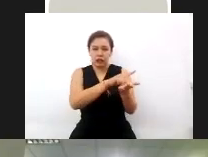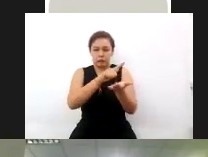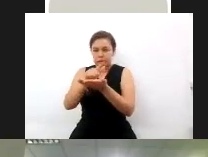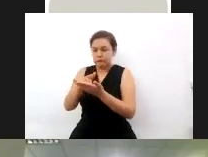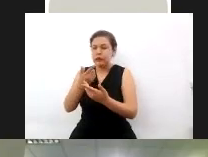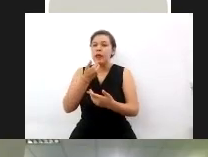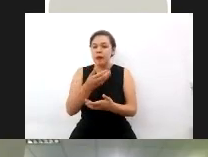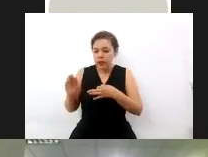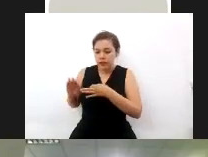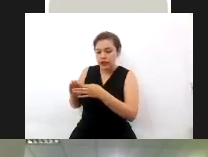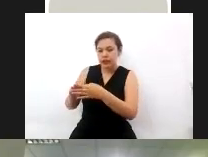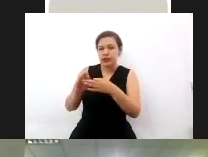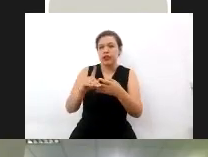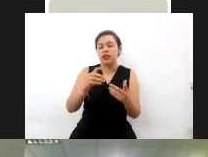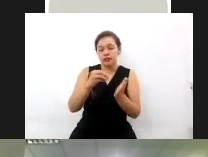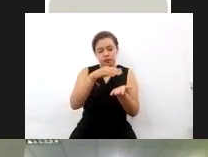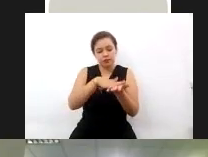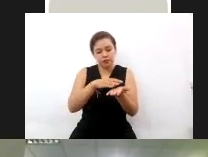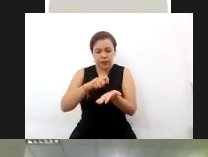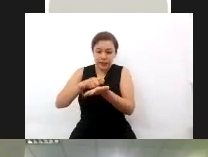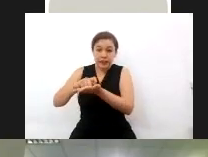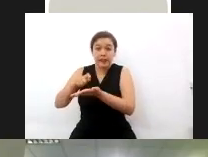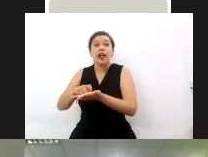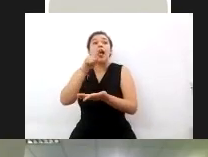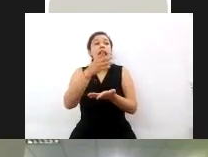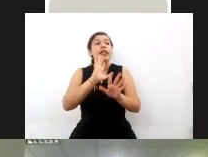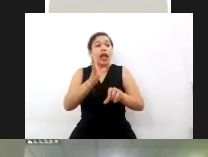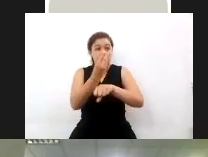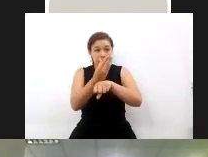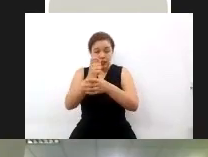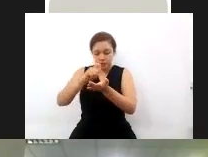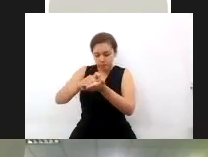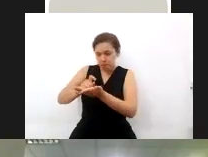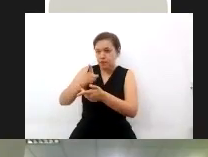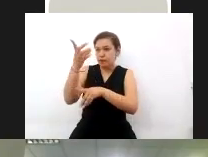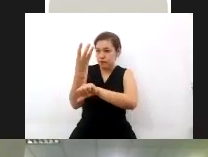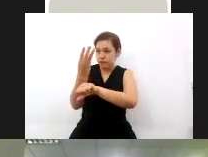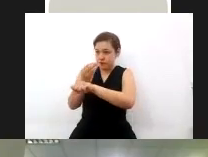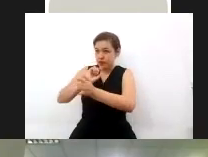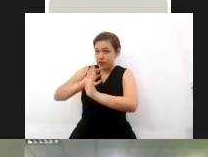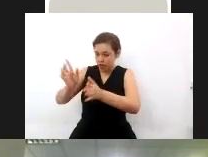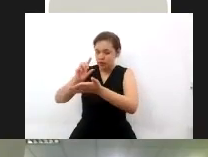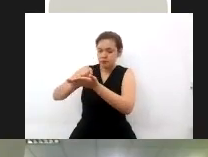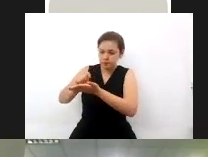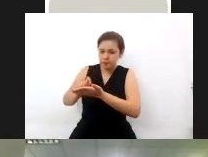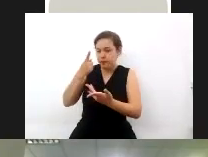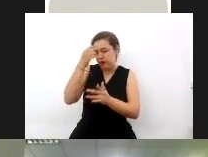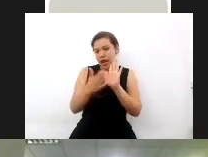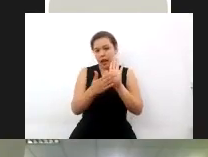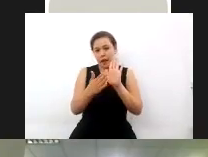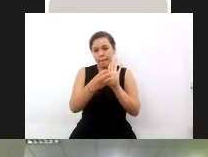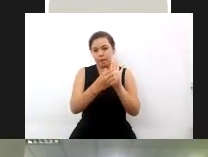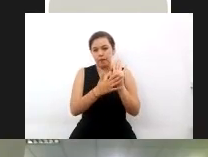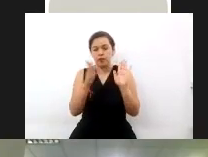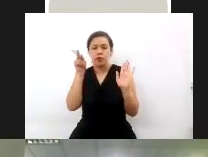que documentarlo en bitácoras para que quede constancia de eso. Establecer los horarios, como les comentaba